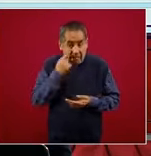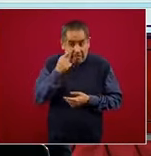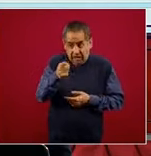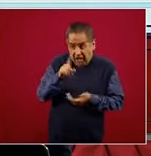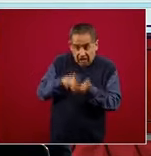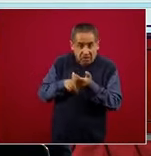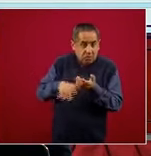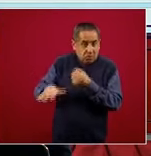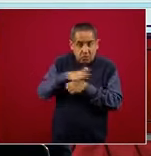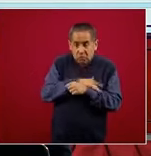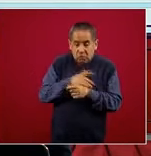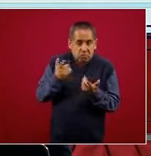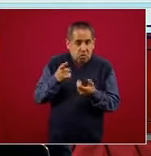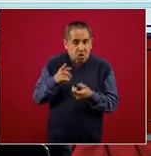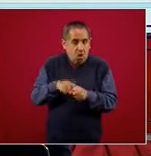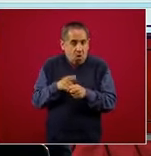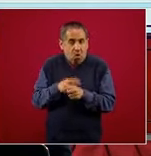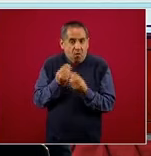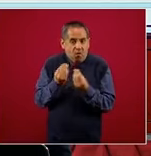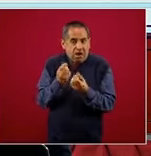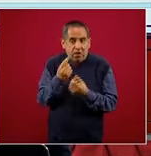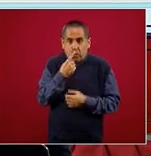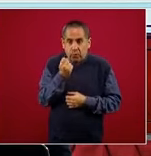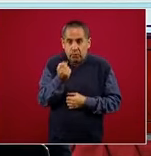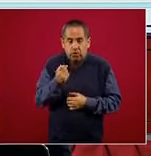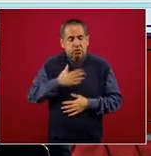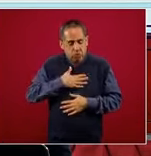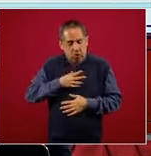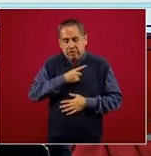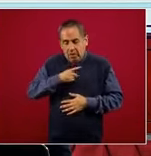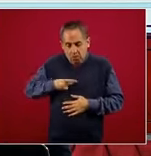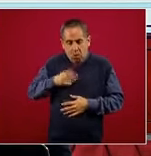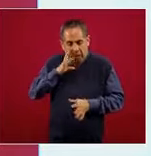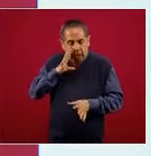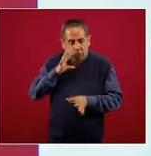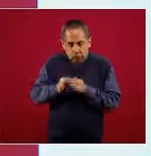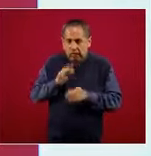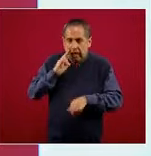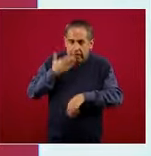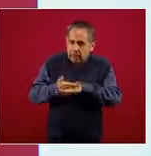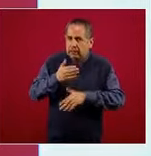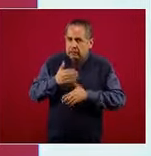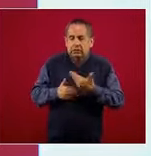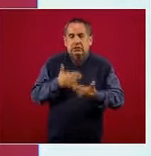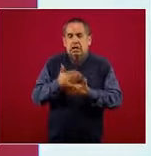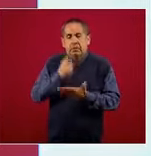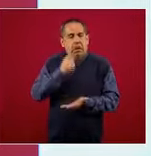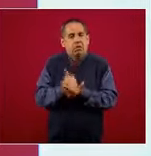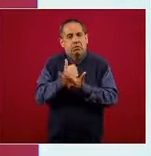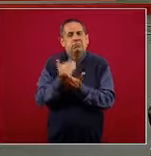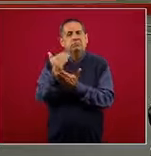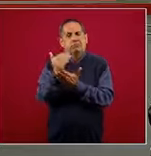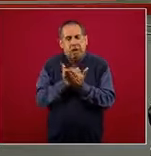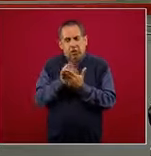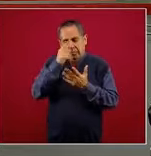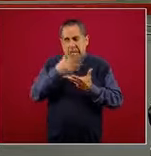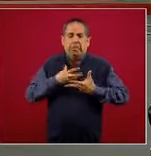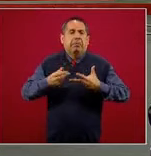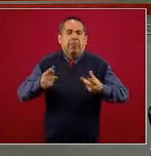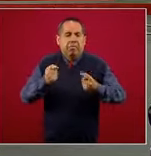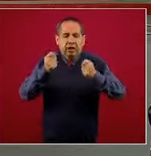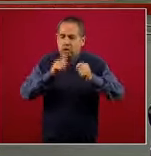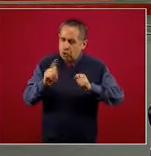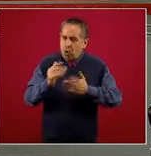este lugar, tengo que contribuir como ciudadano con las acciones para entonces poder controlar la